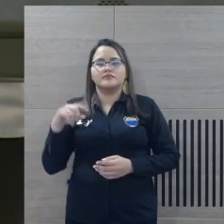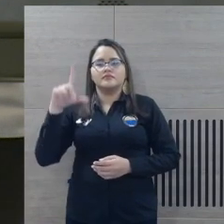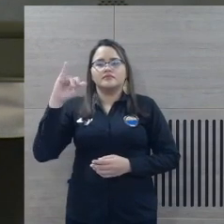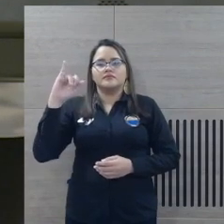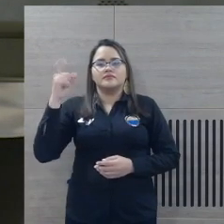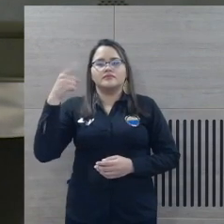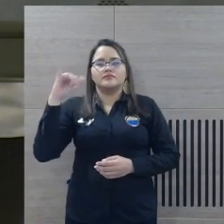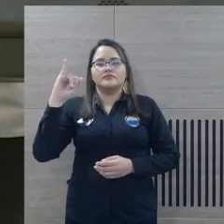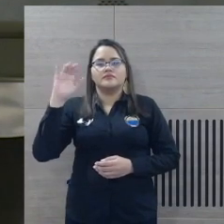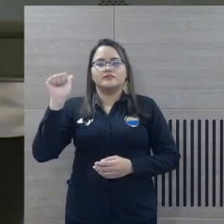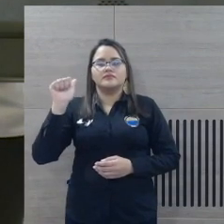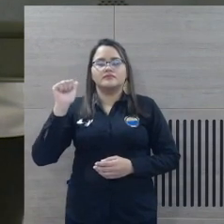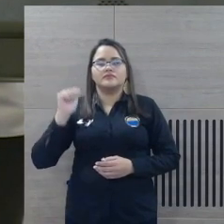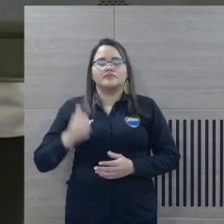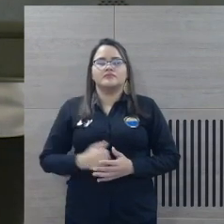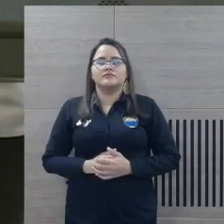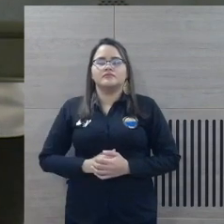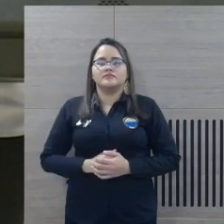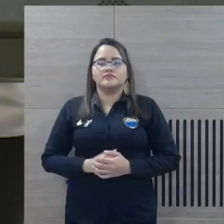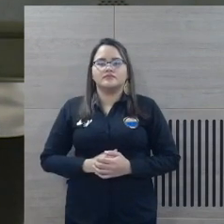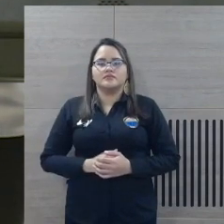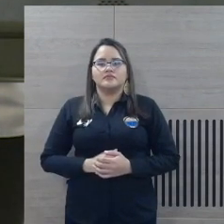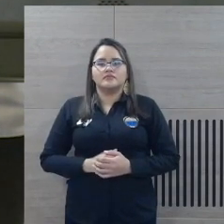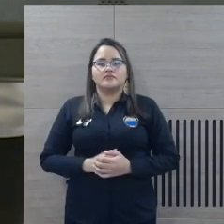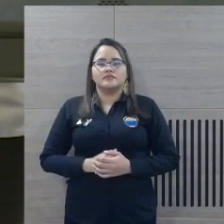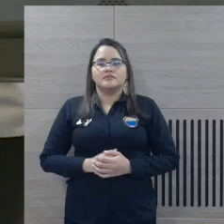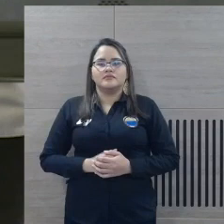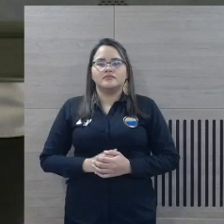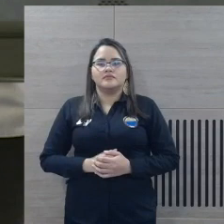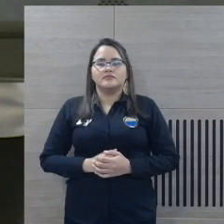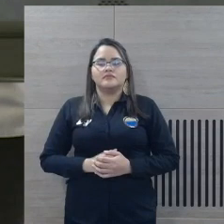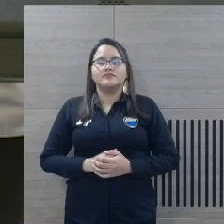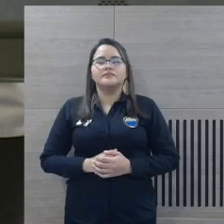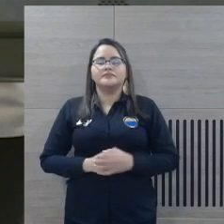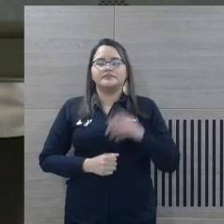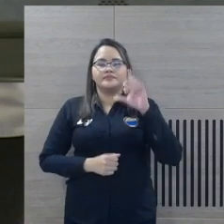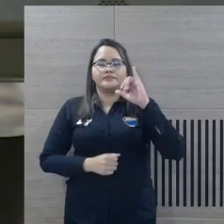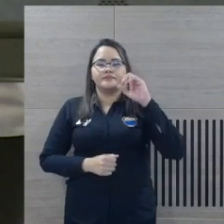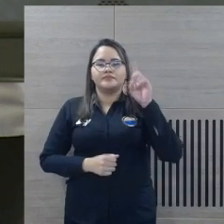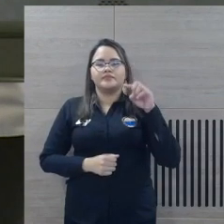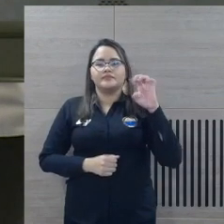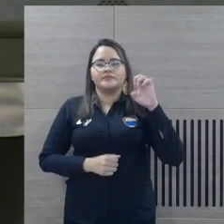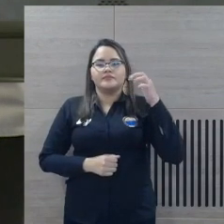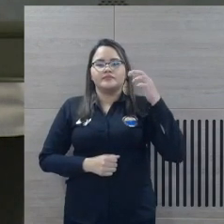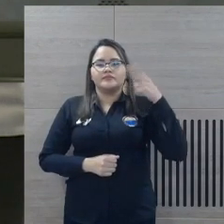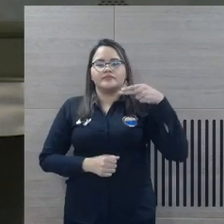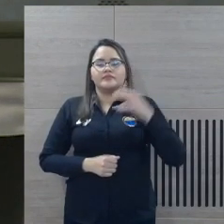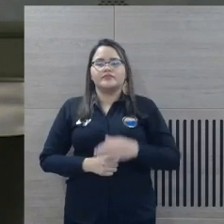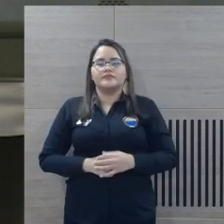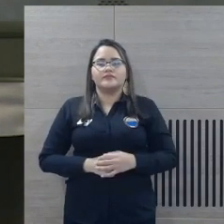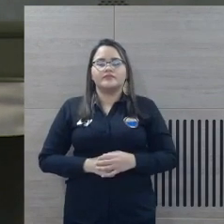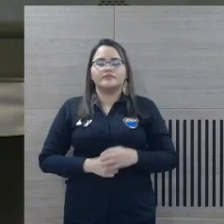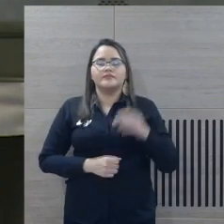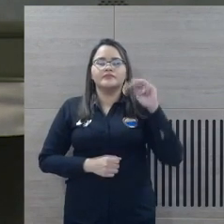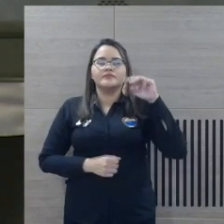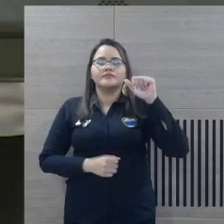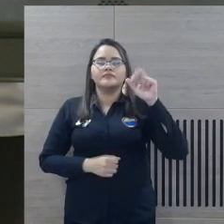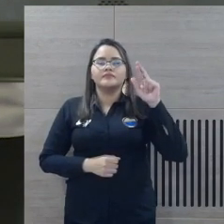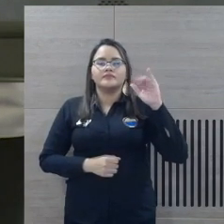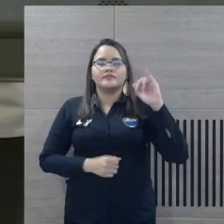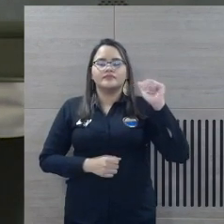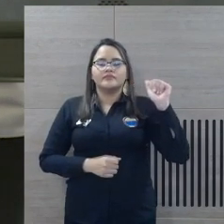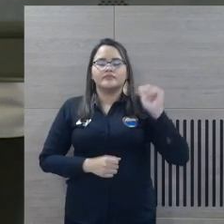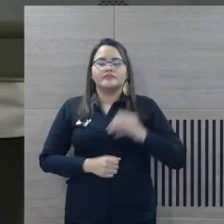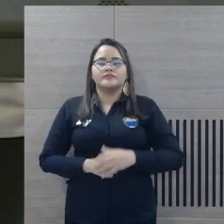Iguarán. Heidi Lizeth Lavalle Ramírez. María Fernanda López Suárez. Diana Patricia Martínez de